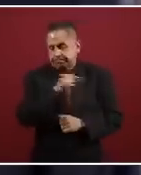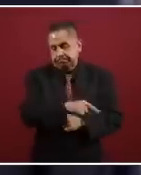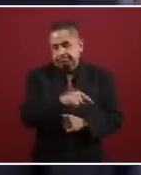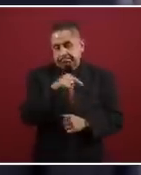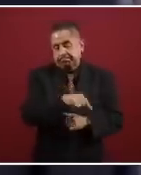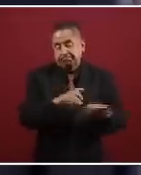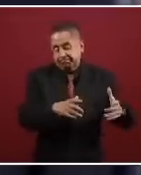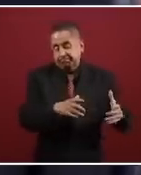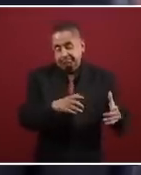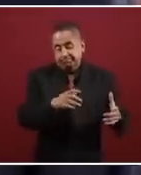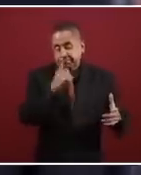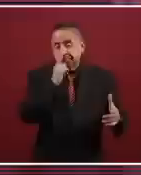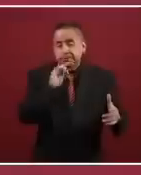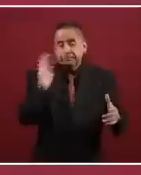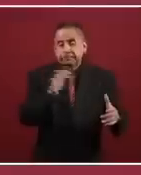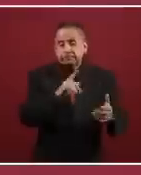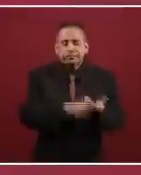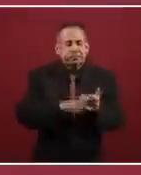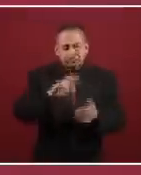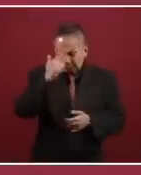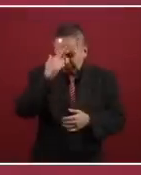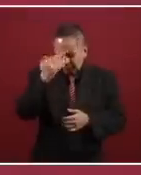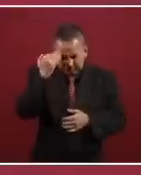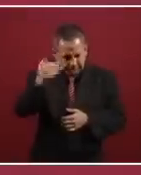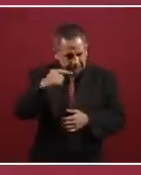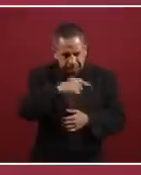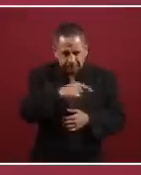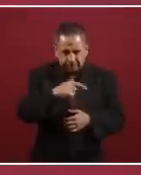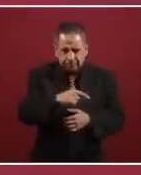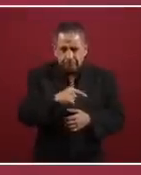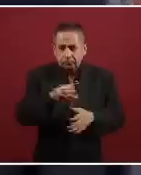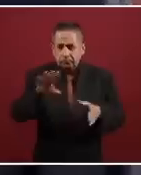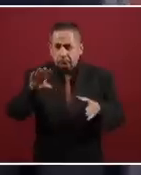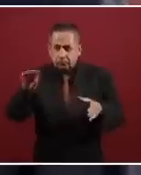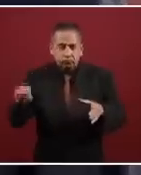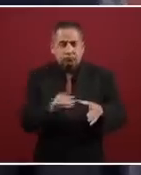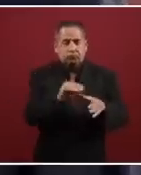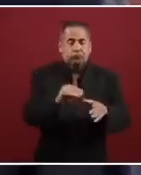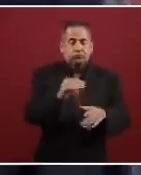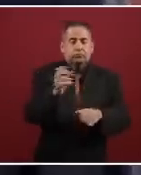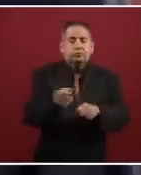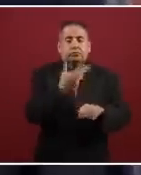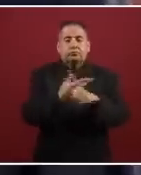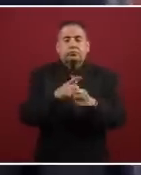sobre todo cuando pasó a formar parte de Gobernación.